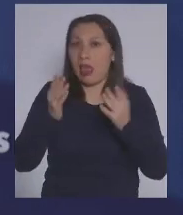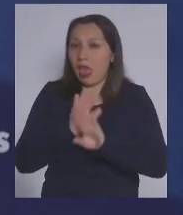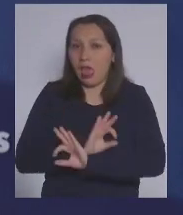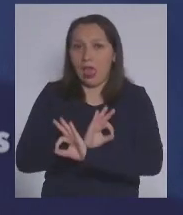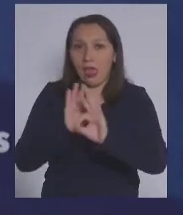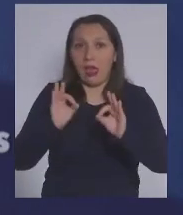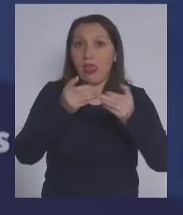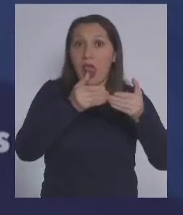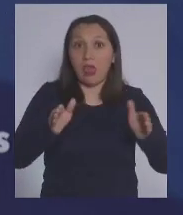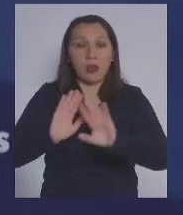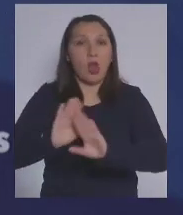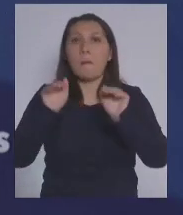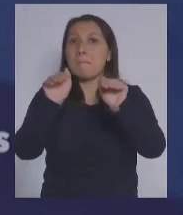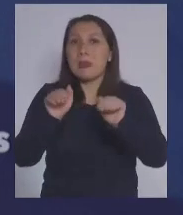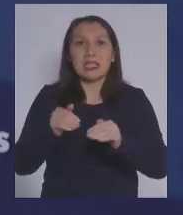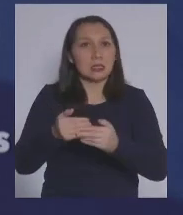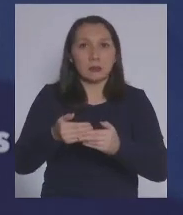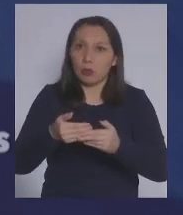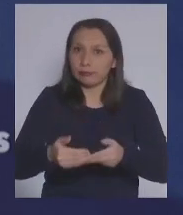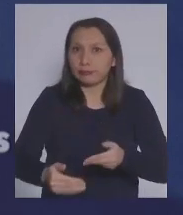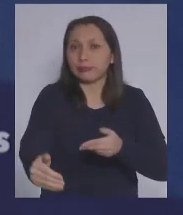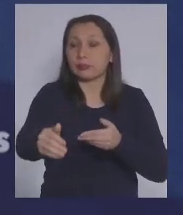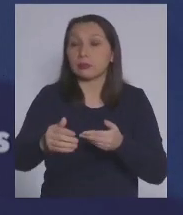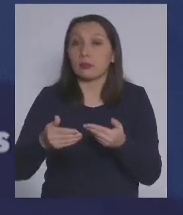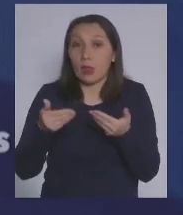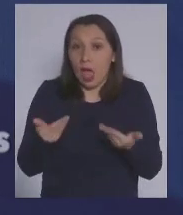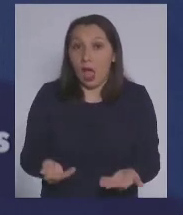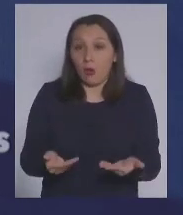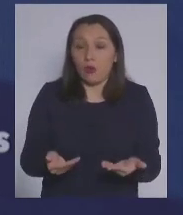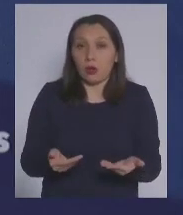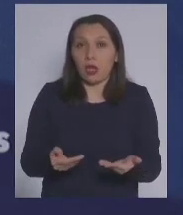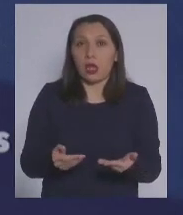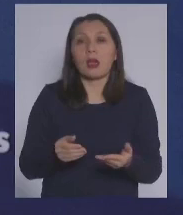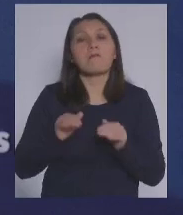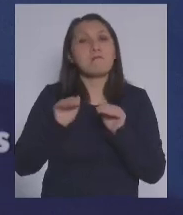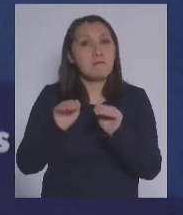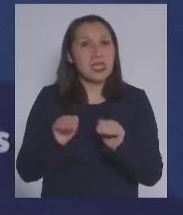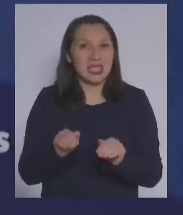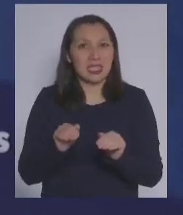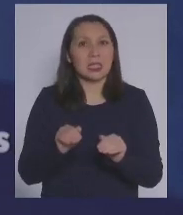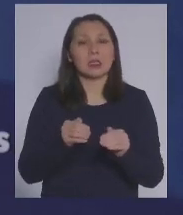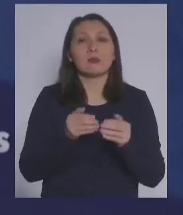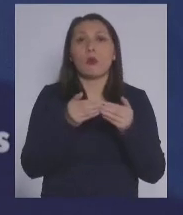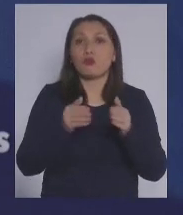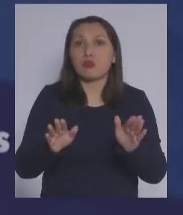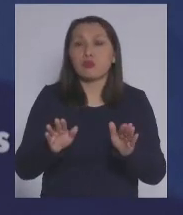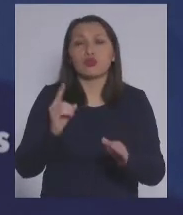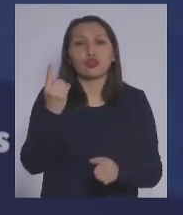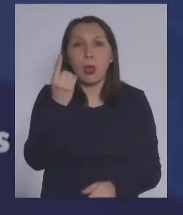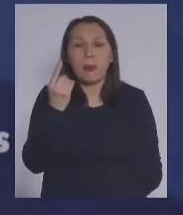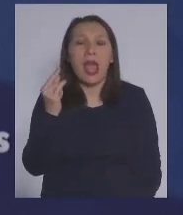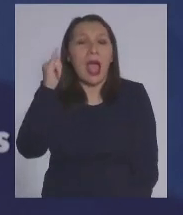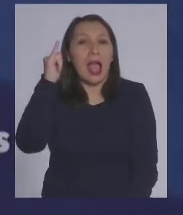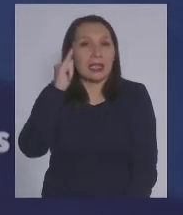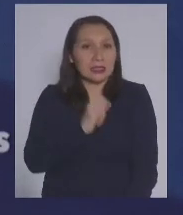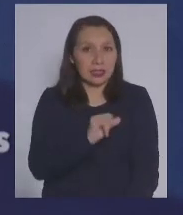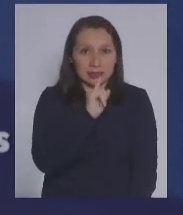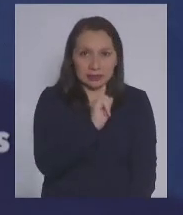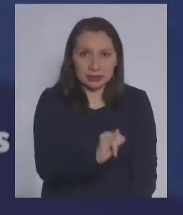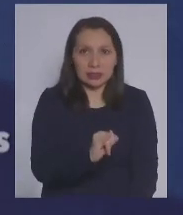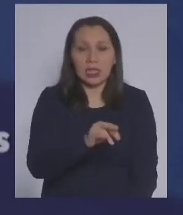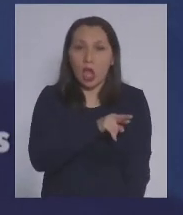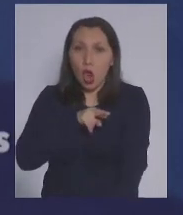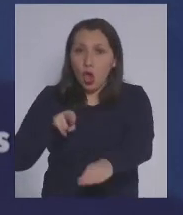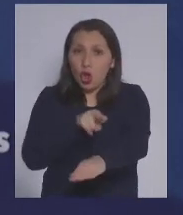relación a esos temas por el momento nos vamos a mantener con los des confinamientos en aysén y los